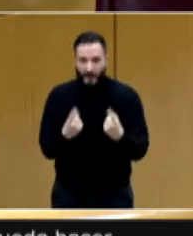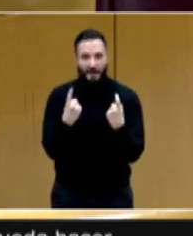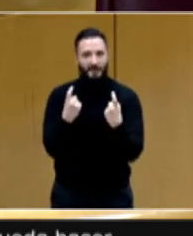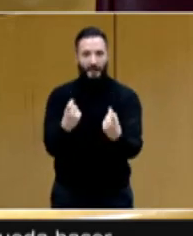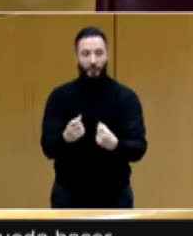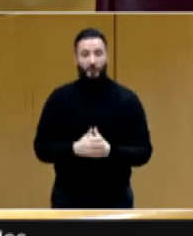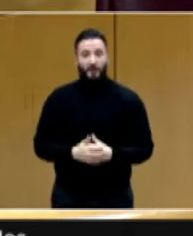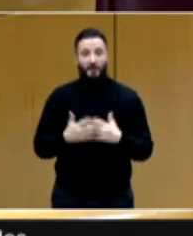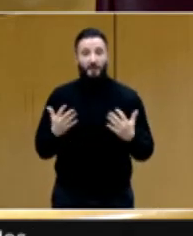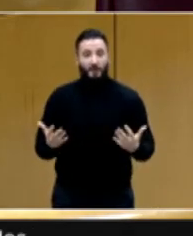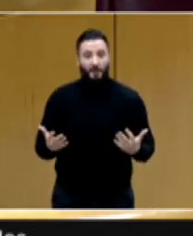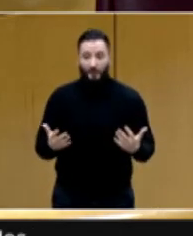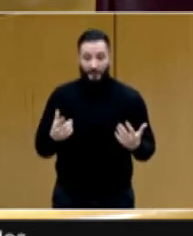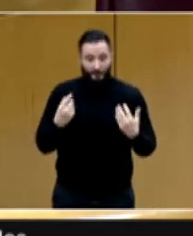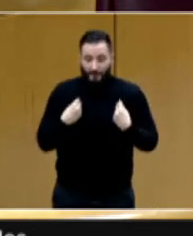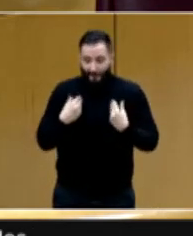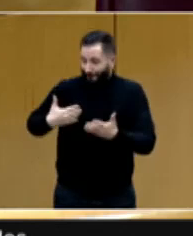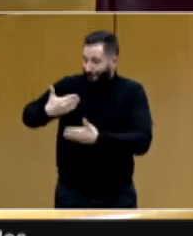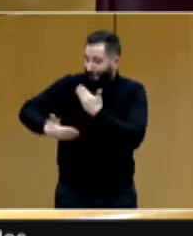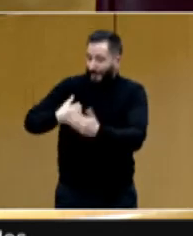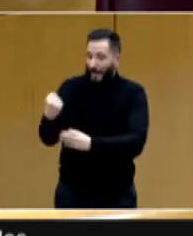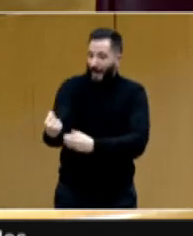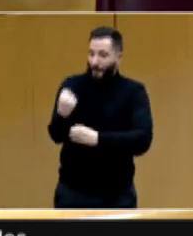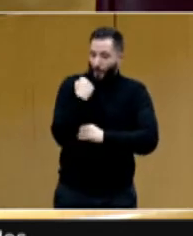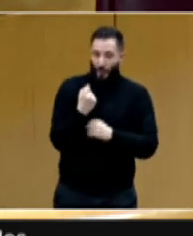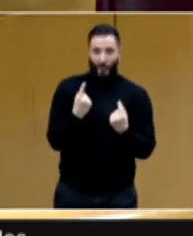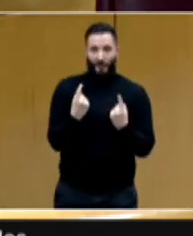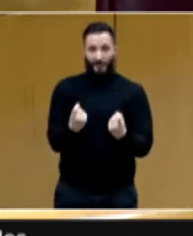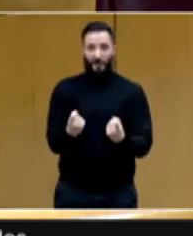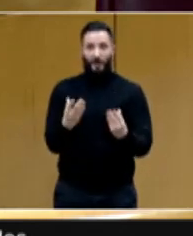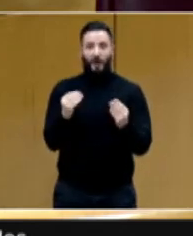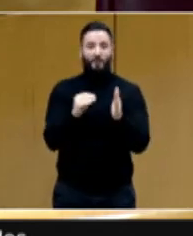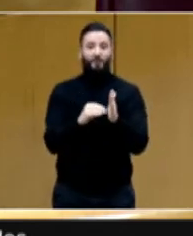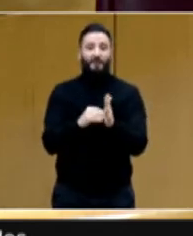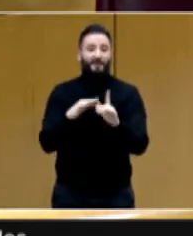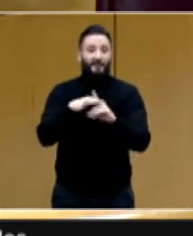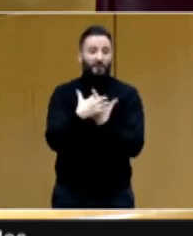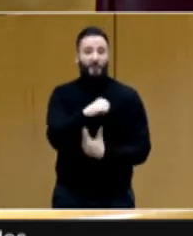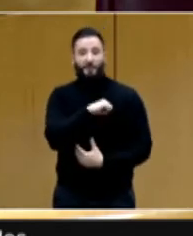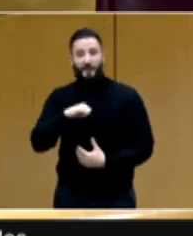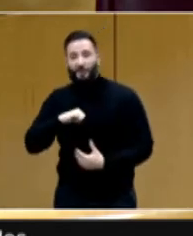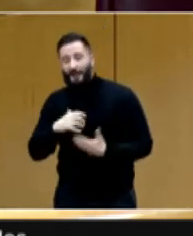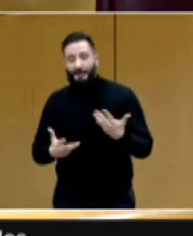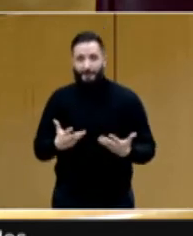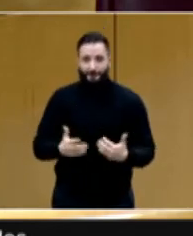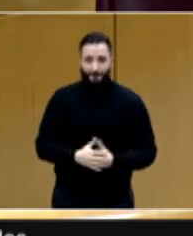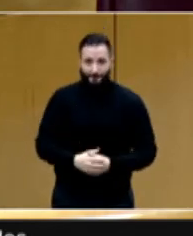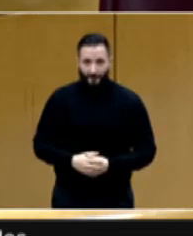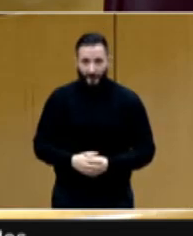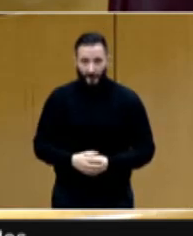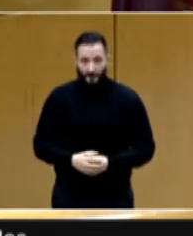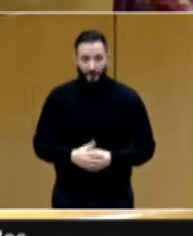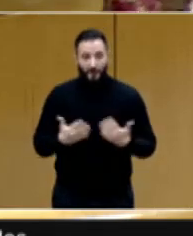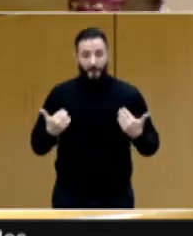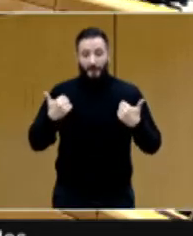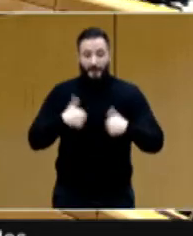nos apoyen lo que cambian son las circunstancias personales de cada uno nos estamos